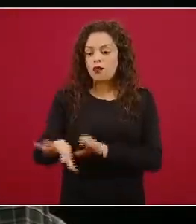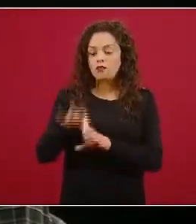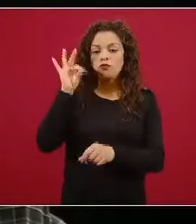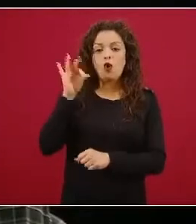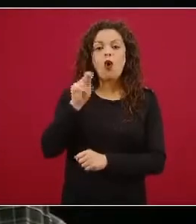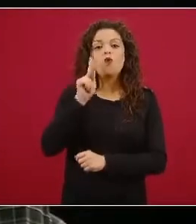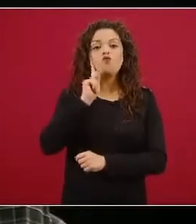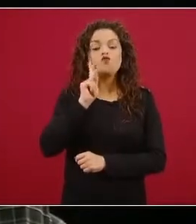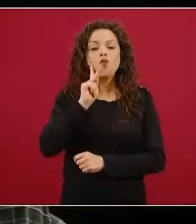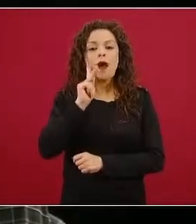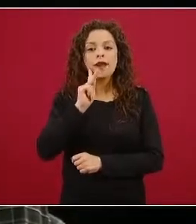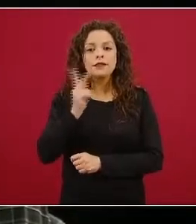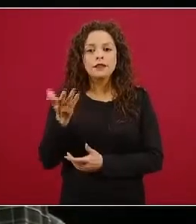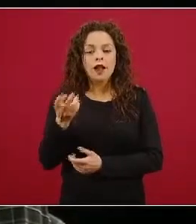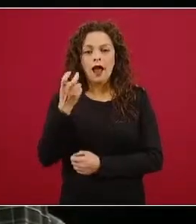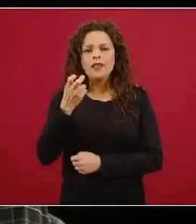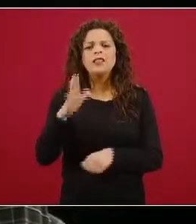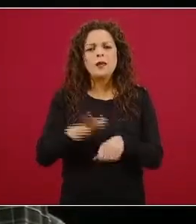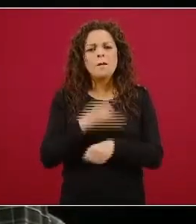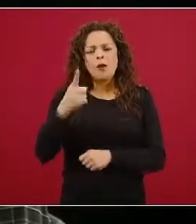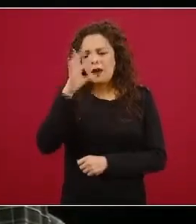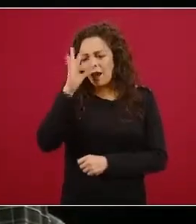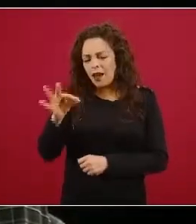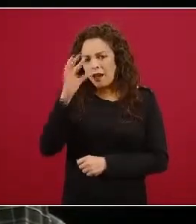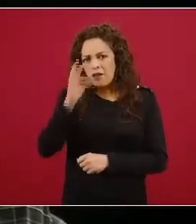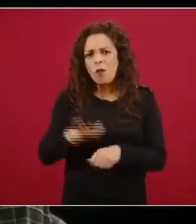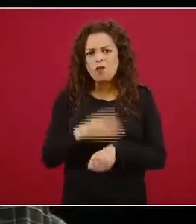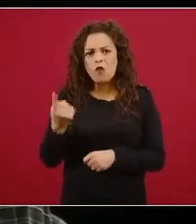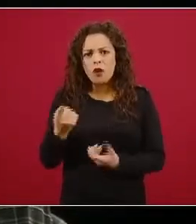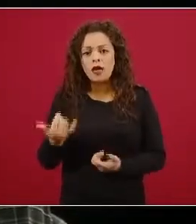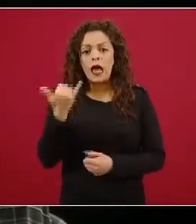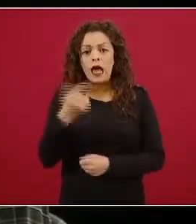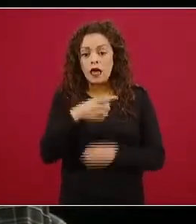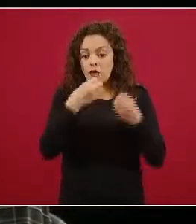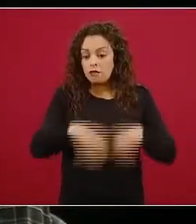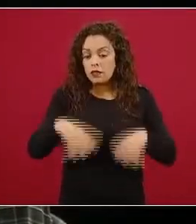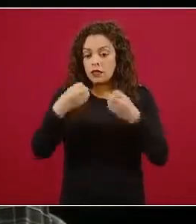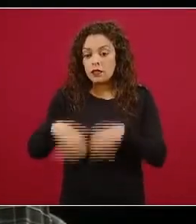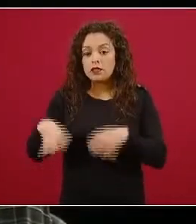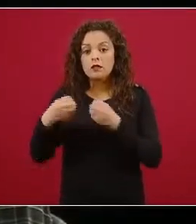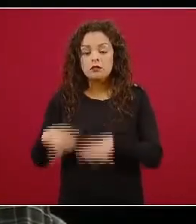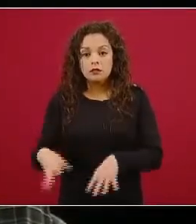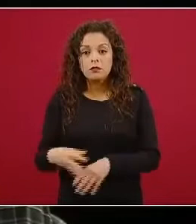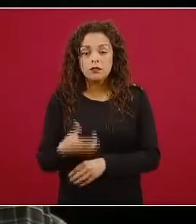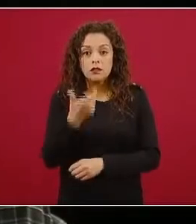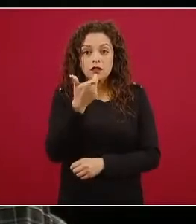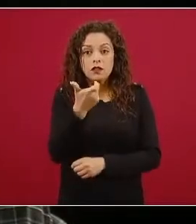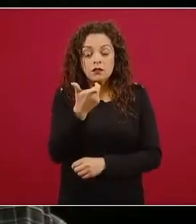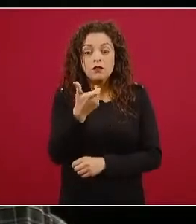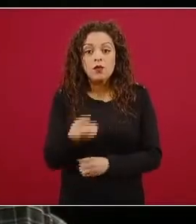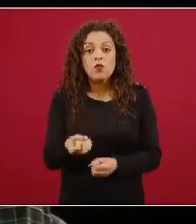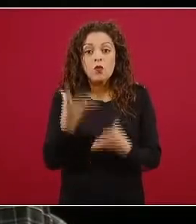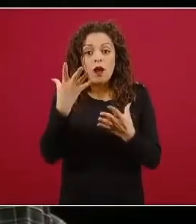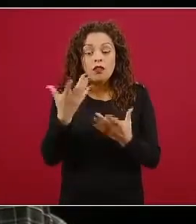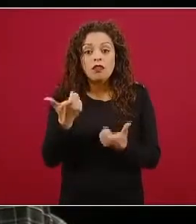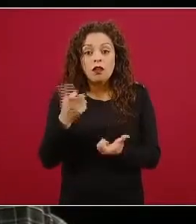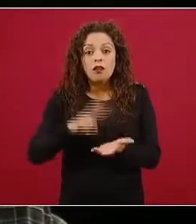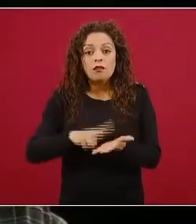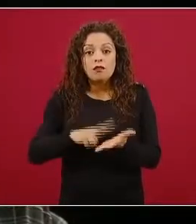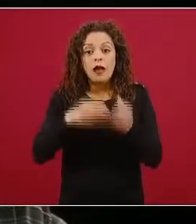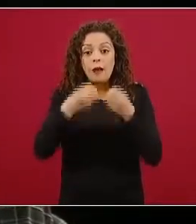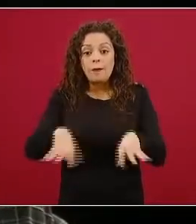saber por qué se dan estas fallas y a cuánto asciende la pérdida, cuánto cuesta una prueba de COVID